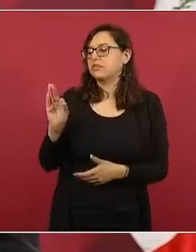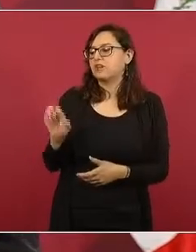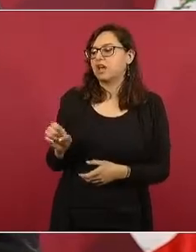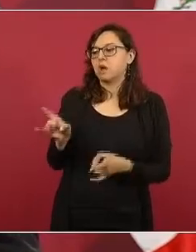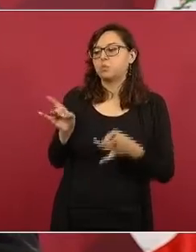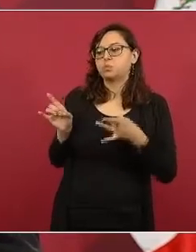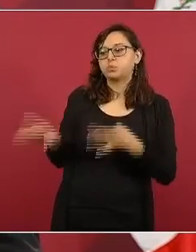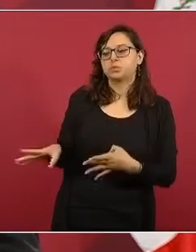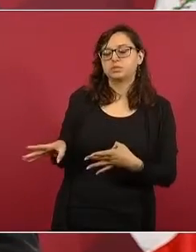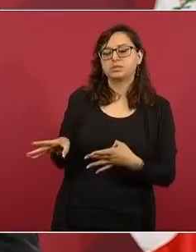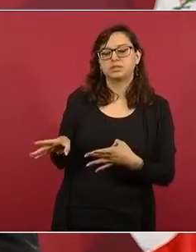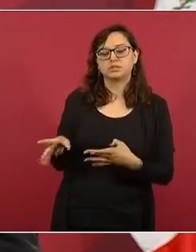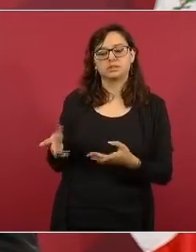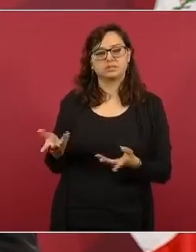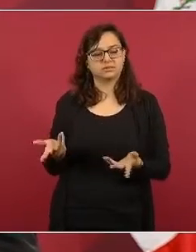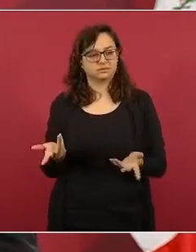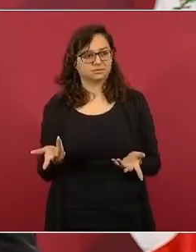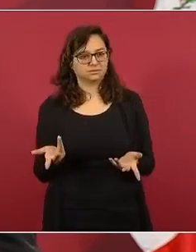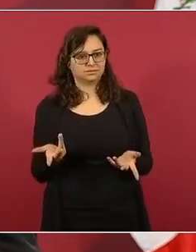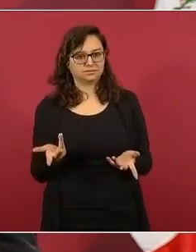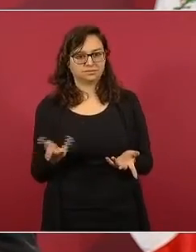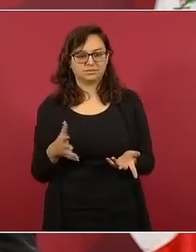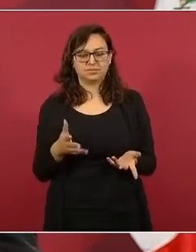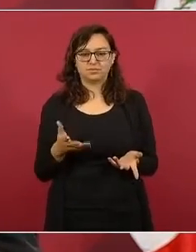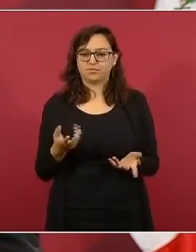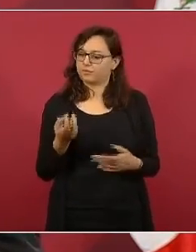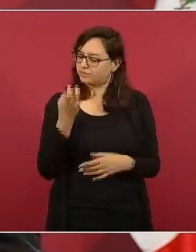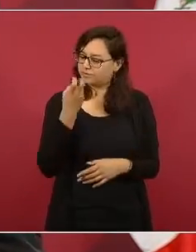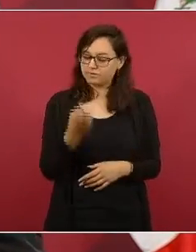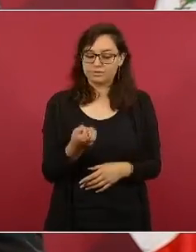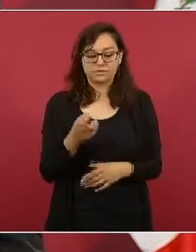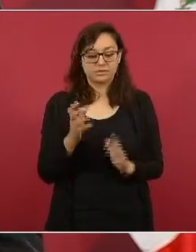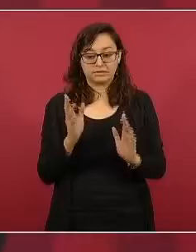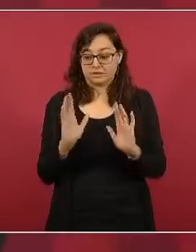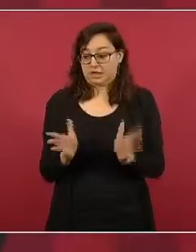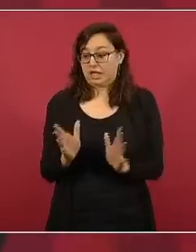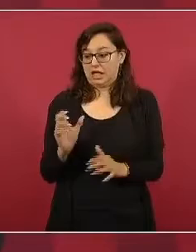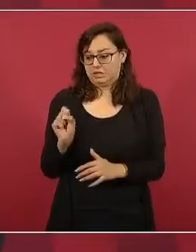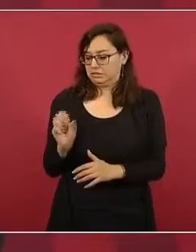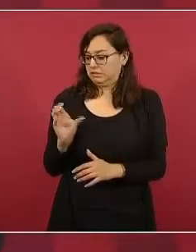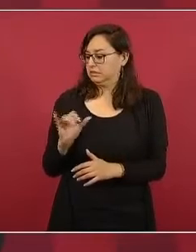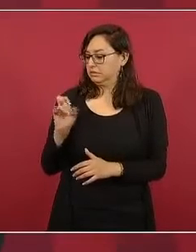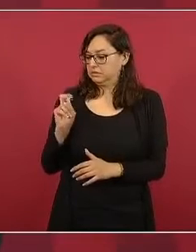Entonces ya eso ya se corrigió